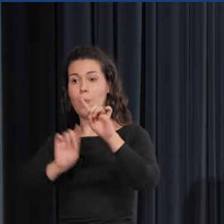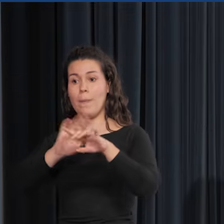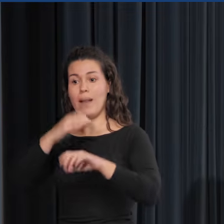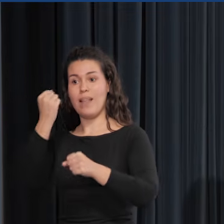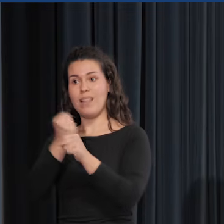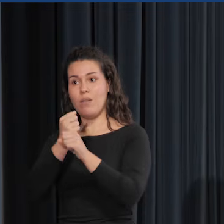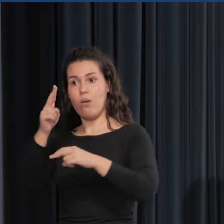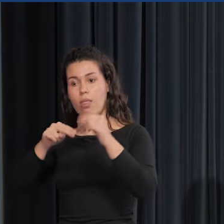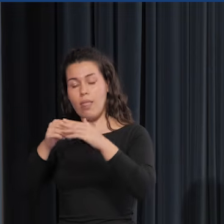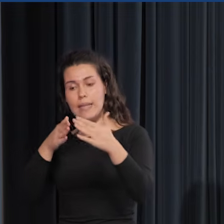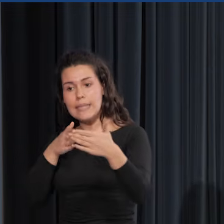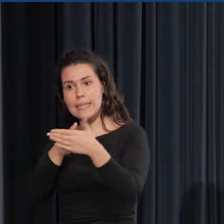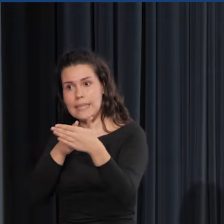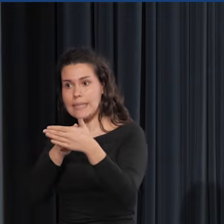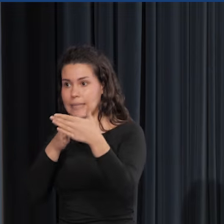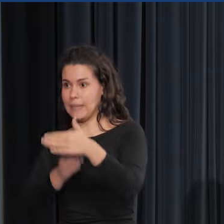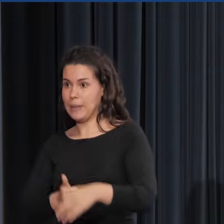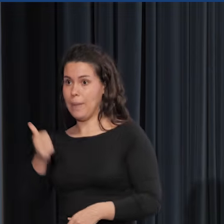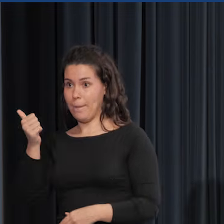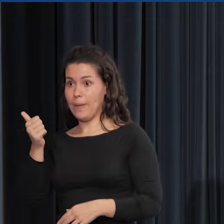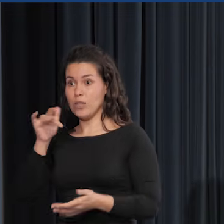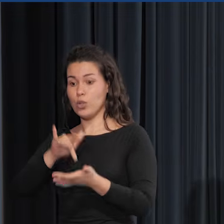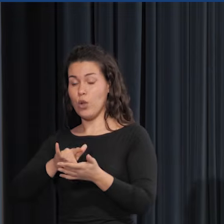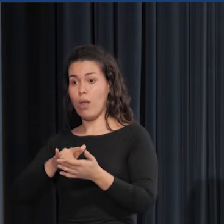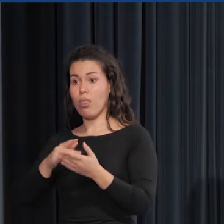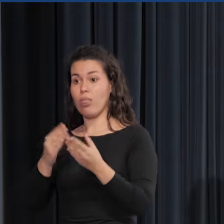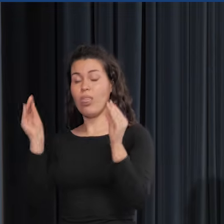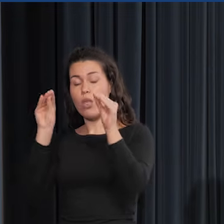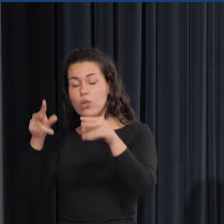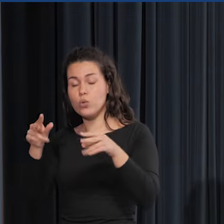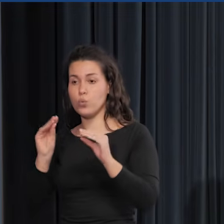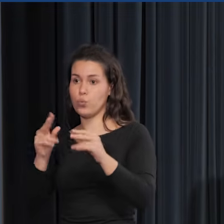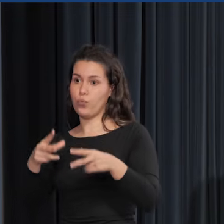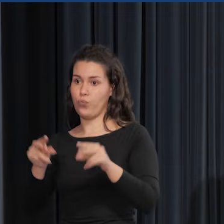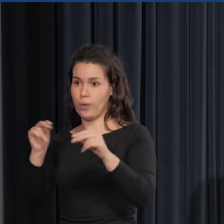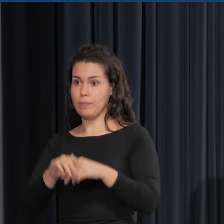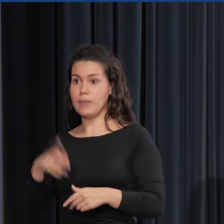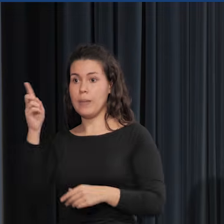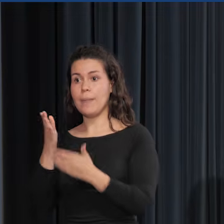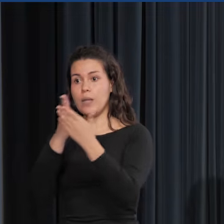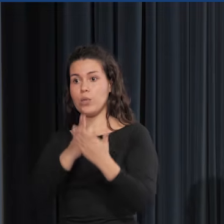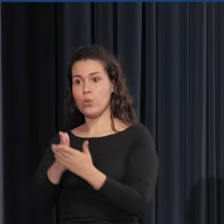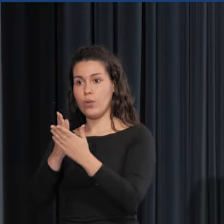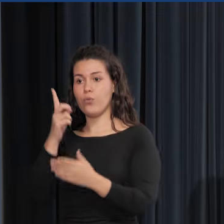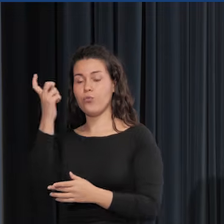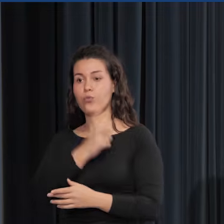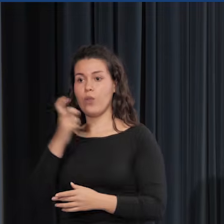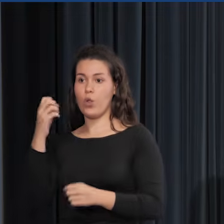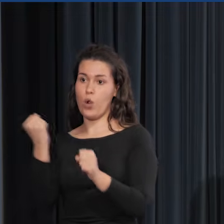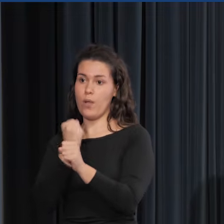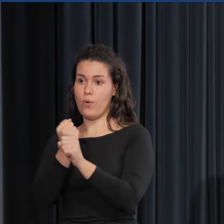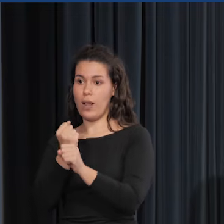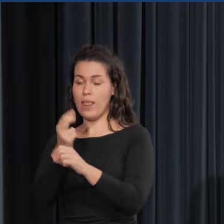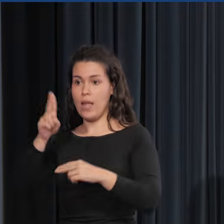sobre todo en los oficios, cuando terminan su ciclo formativo. También hay un estudio de la Fundación Laboral de la Construcción que se